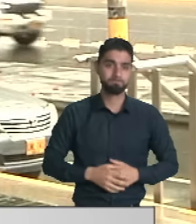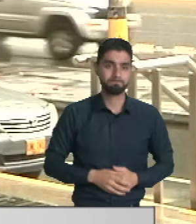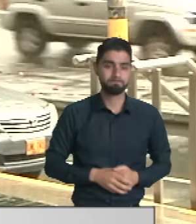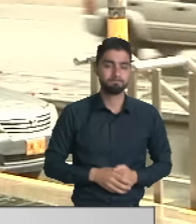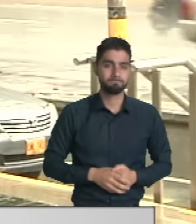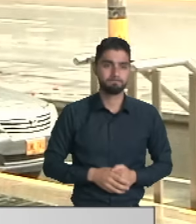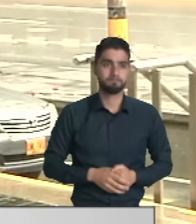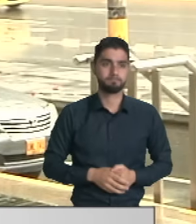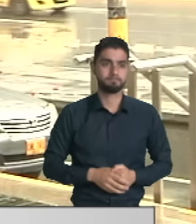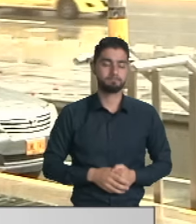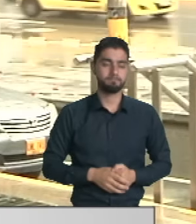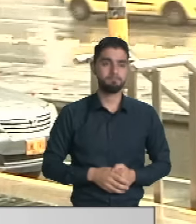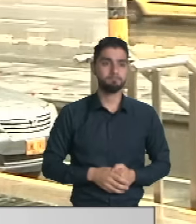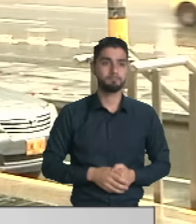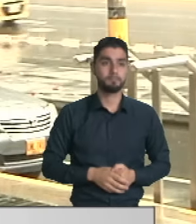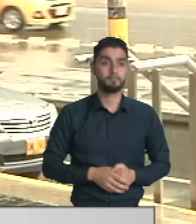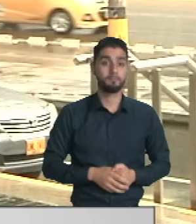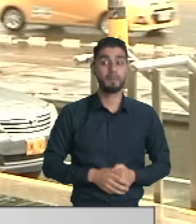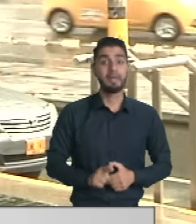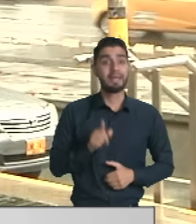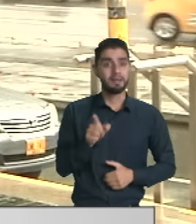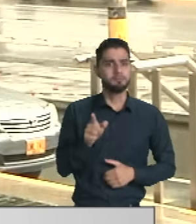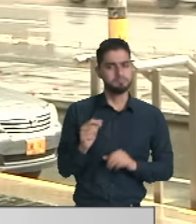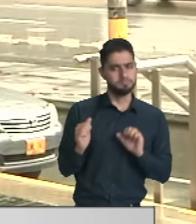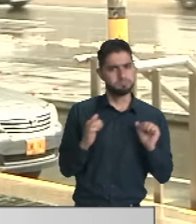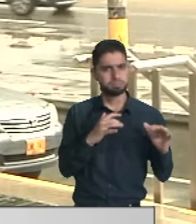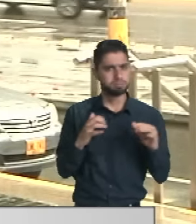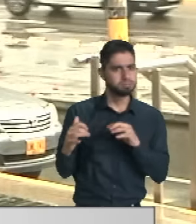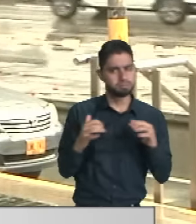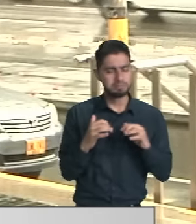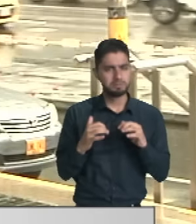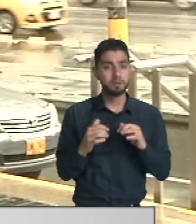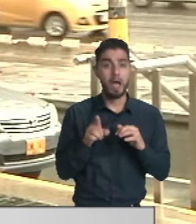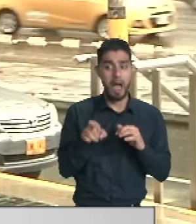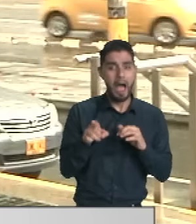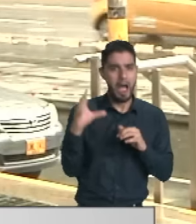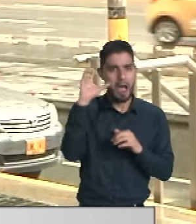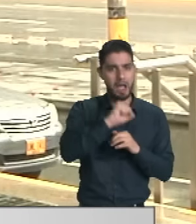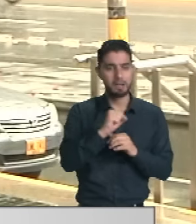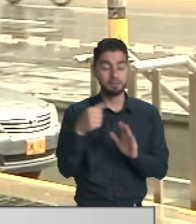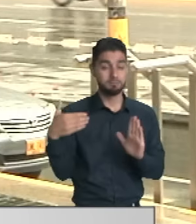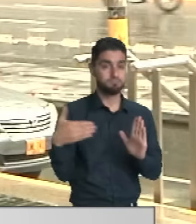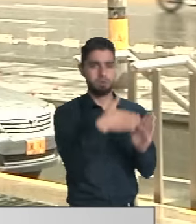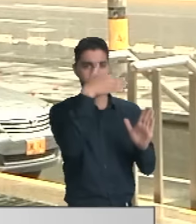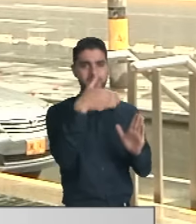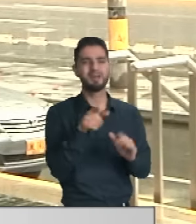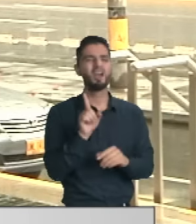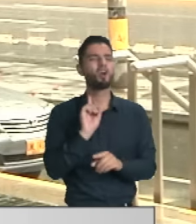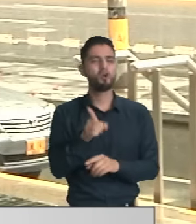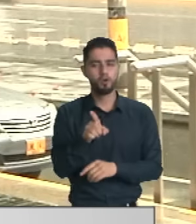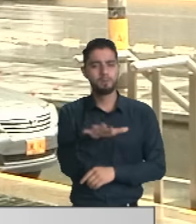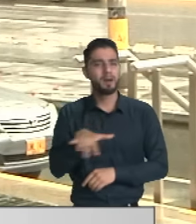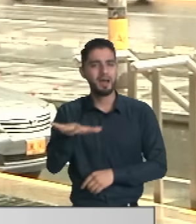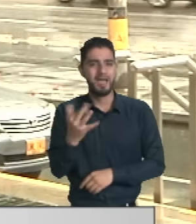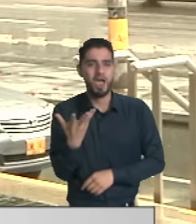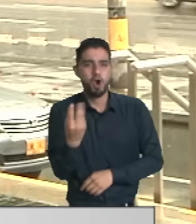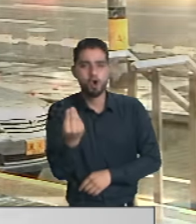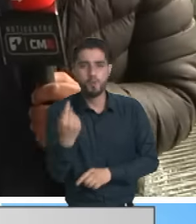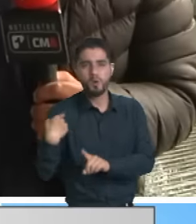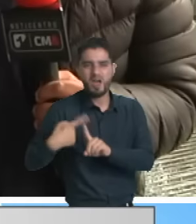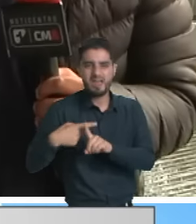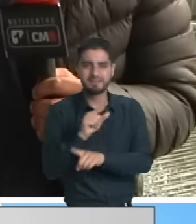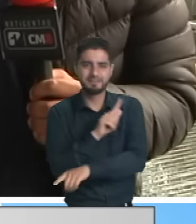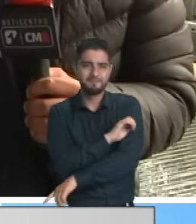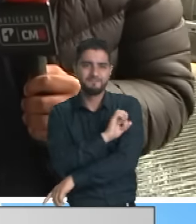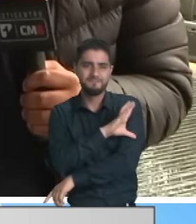En medio de este ataque que se atribuye a las disidencias de las FARC, hay un despliegue operativo en la zona para rescatar a